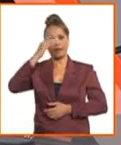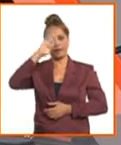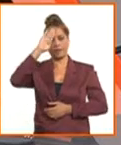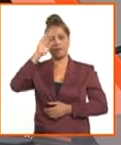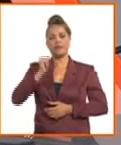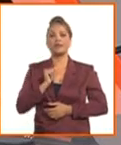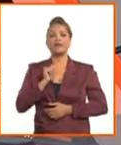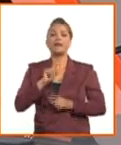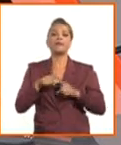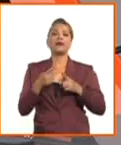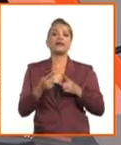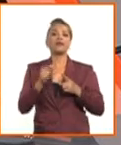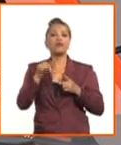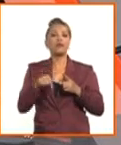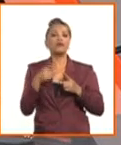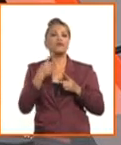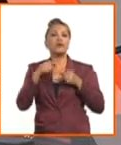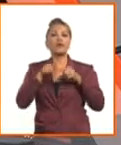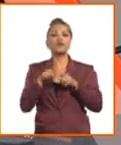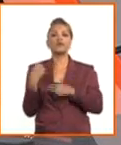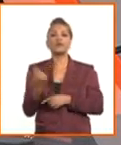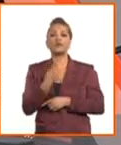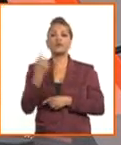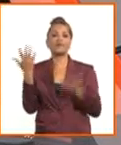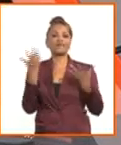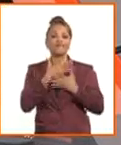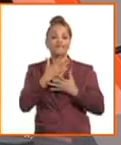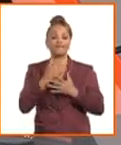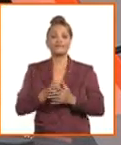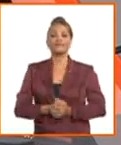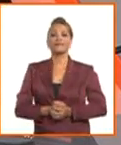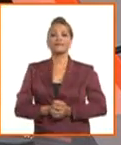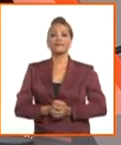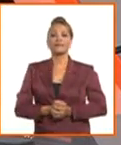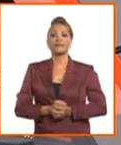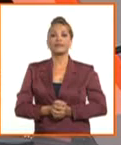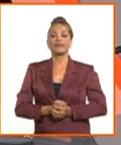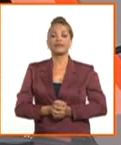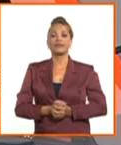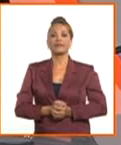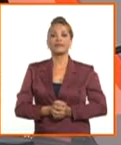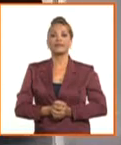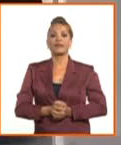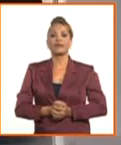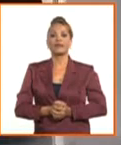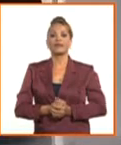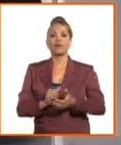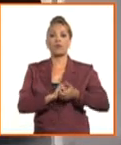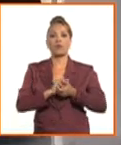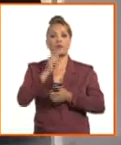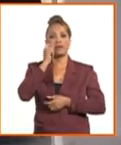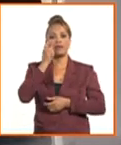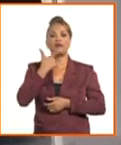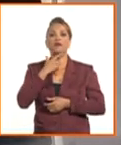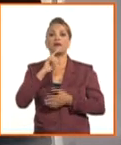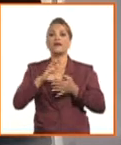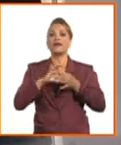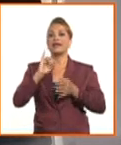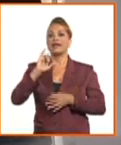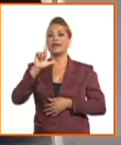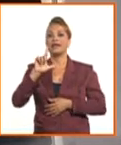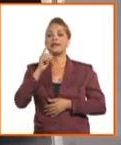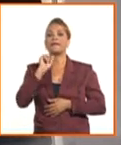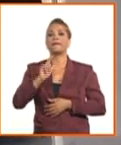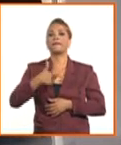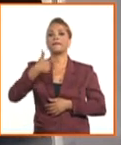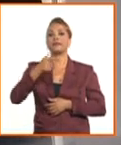Para eso tengo el placer de que nos estén acompañando esta tarde en nuestro programa el compañero Alejandro Gil Fernández, viceprimer ministro y ministro de